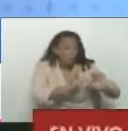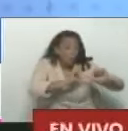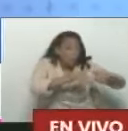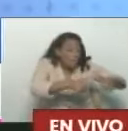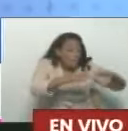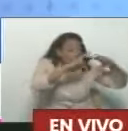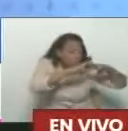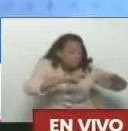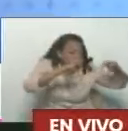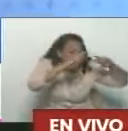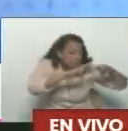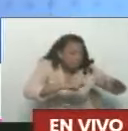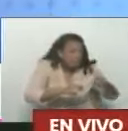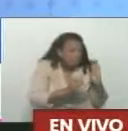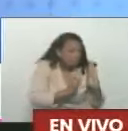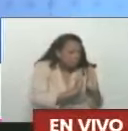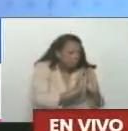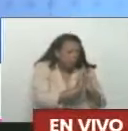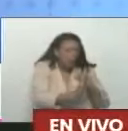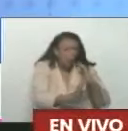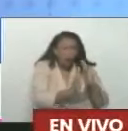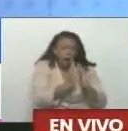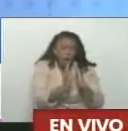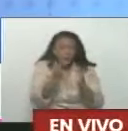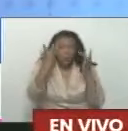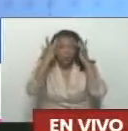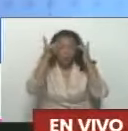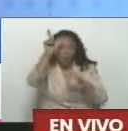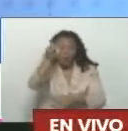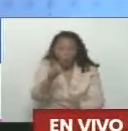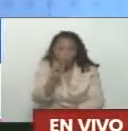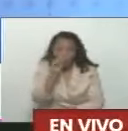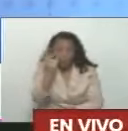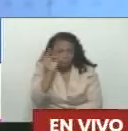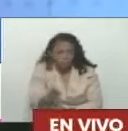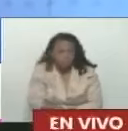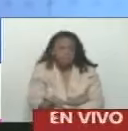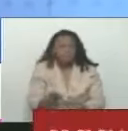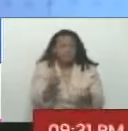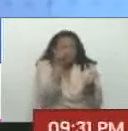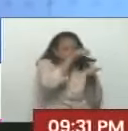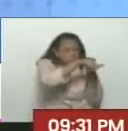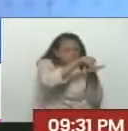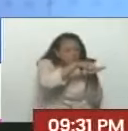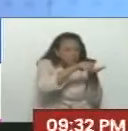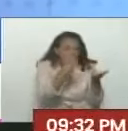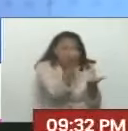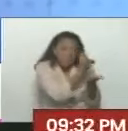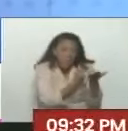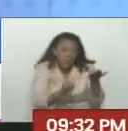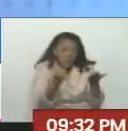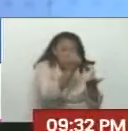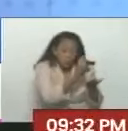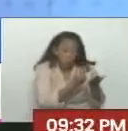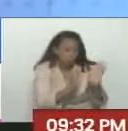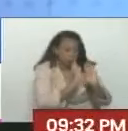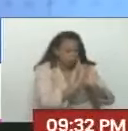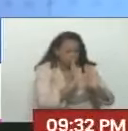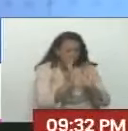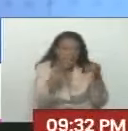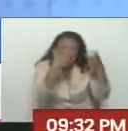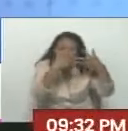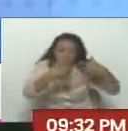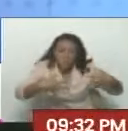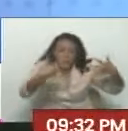la investigación de Tomás Polanco Alcántara, que era un intelectual conservador, pero realmente dibuja al Bolívar revolucionario, lo